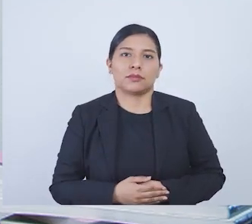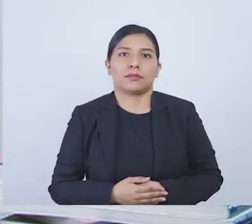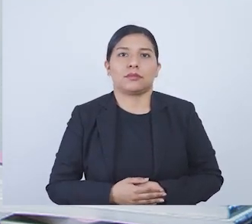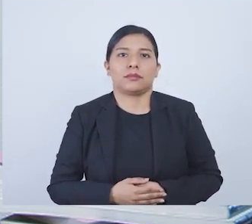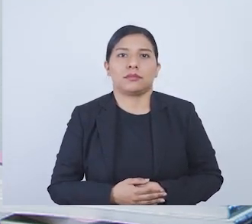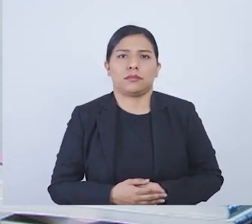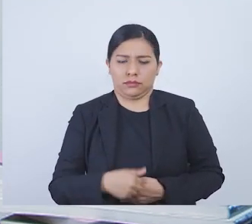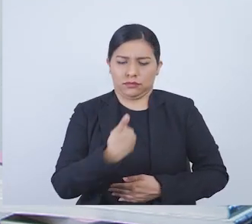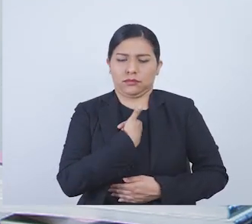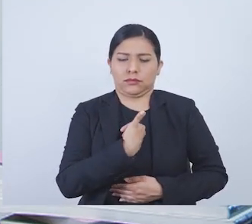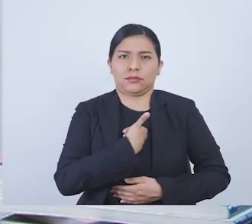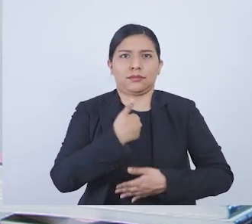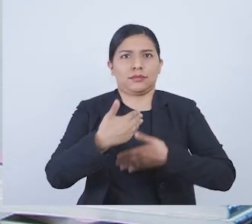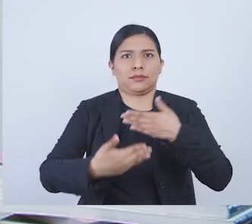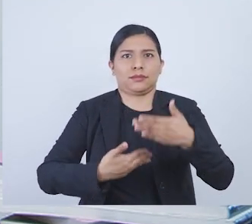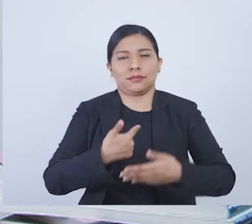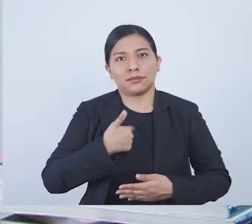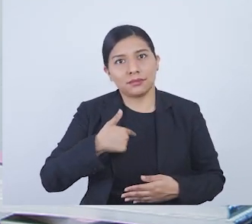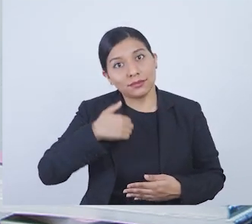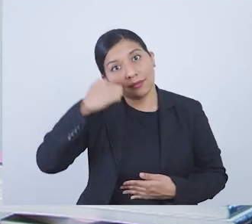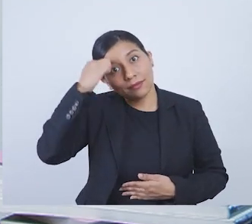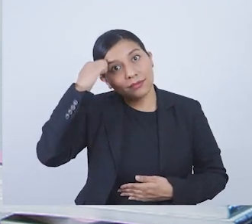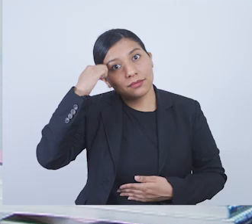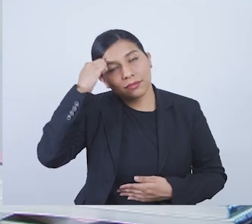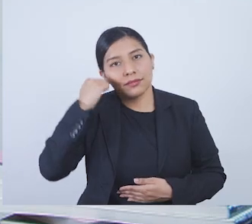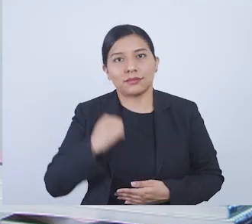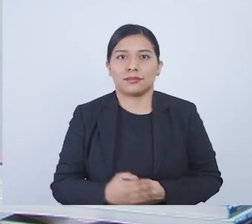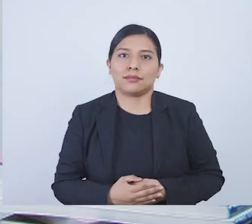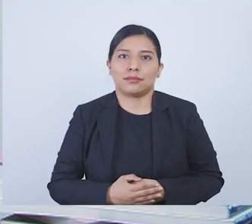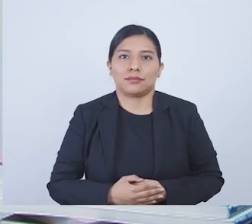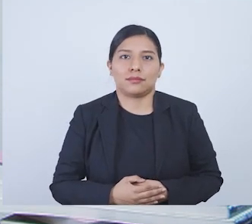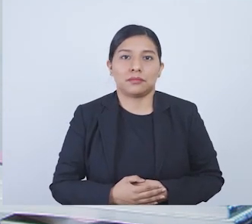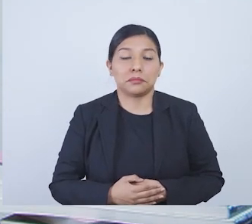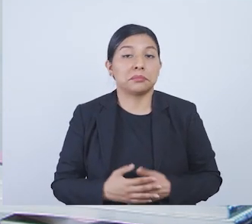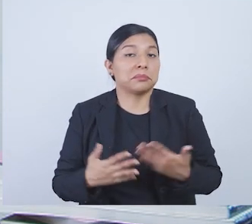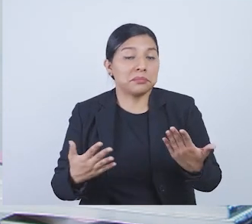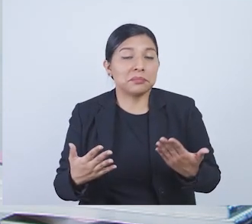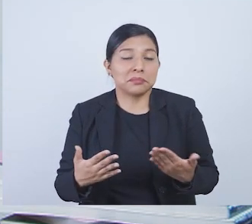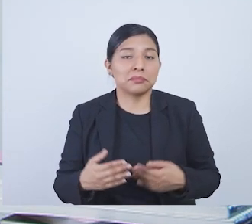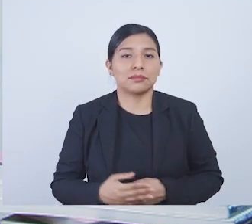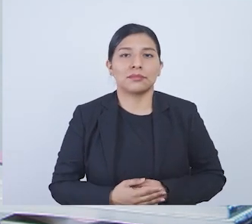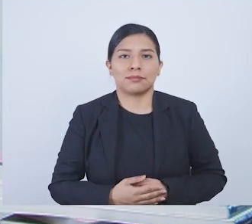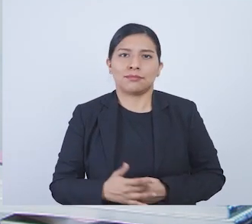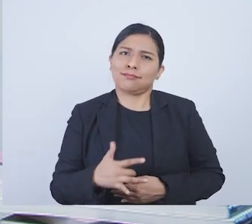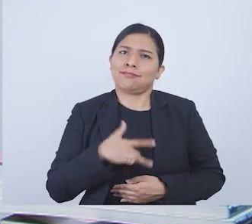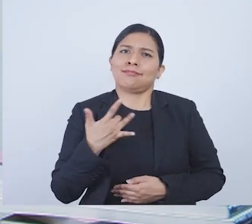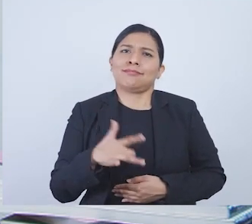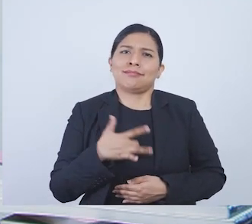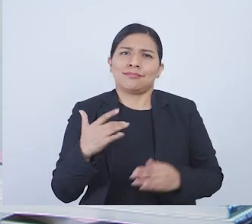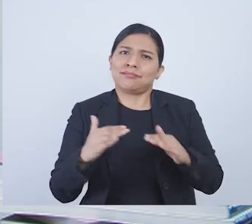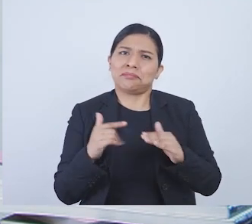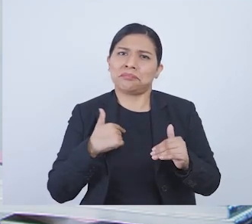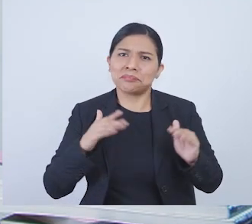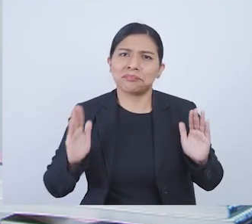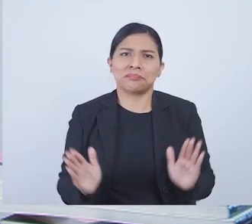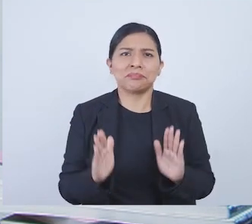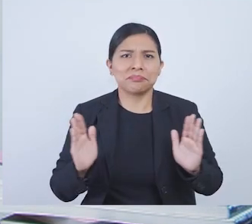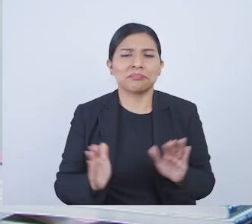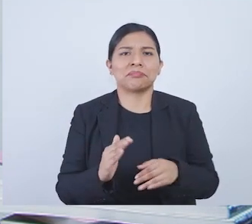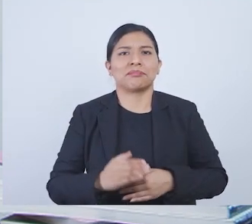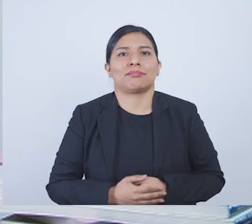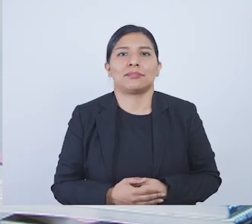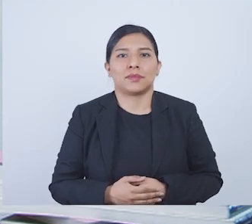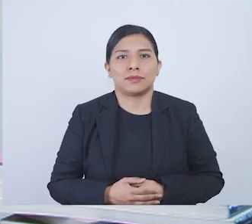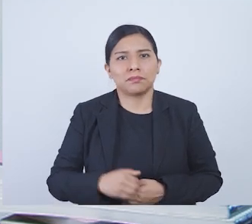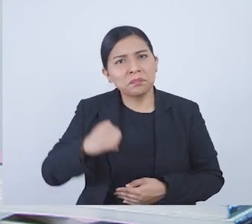su propio proceso de aprendizaje y de alguna manera pues sentirse también estimulado hacia